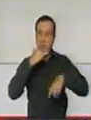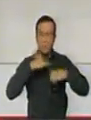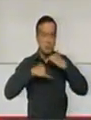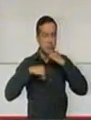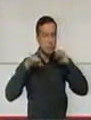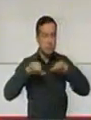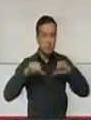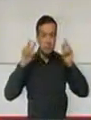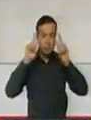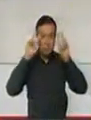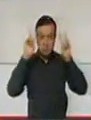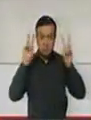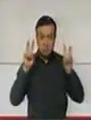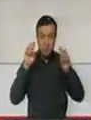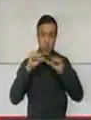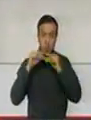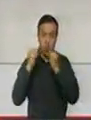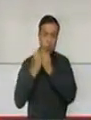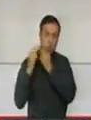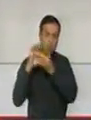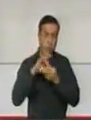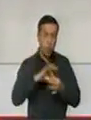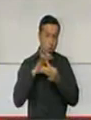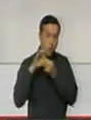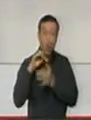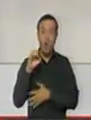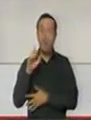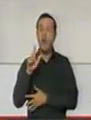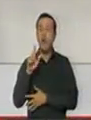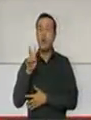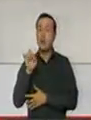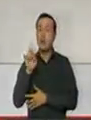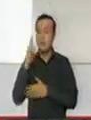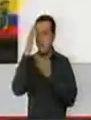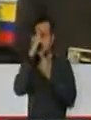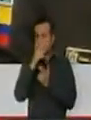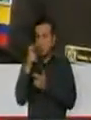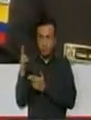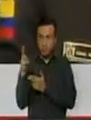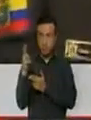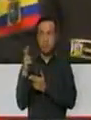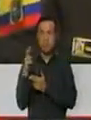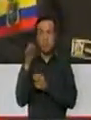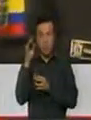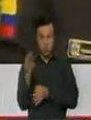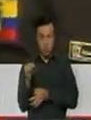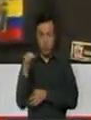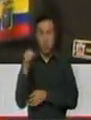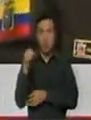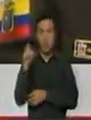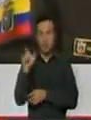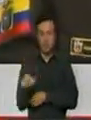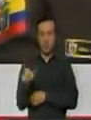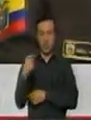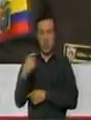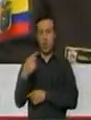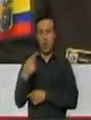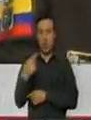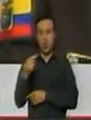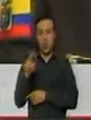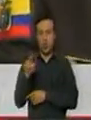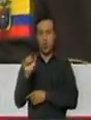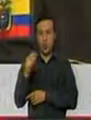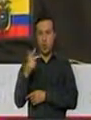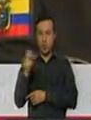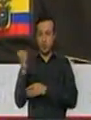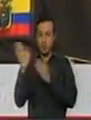ligadas a la organización de Oliver Sinisterra. A raíz de la muerte de alias Guacho, ¿no? Tomó